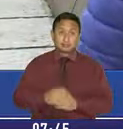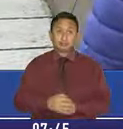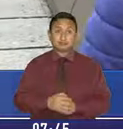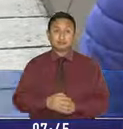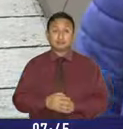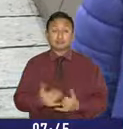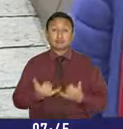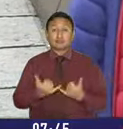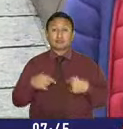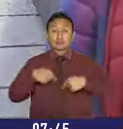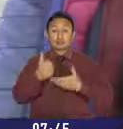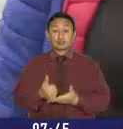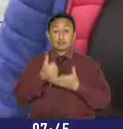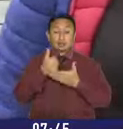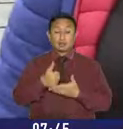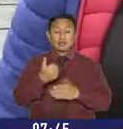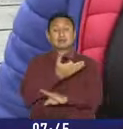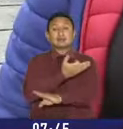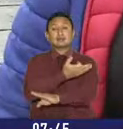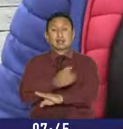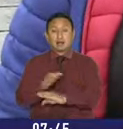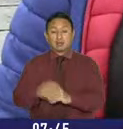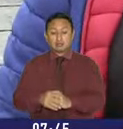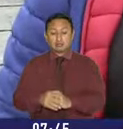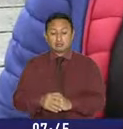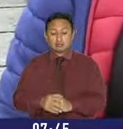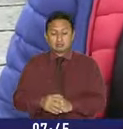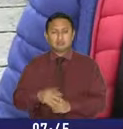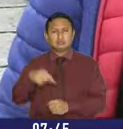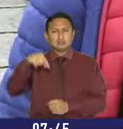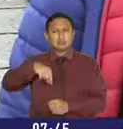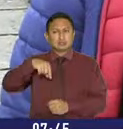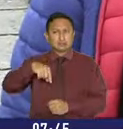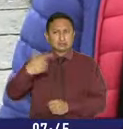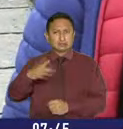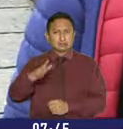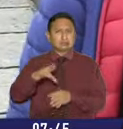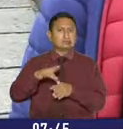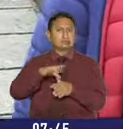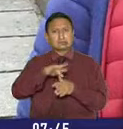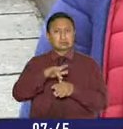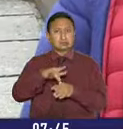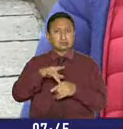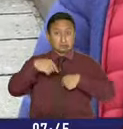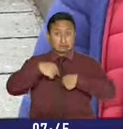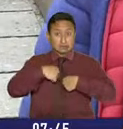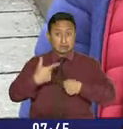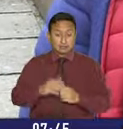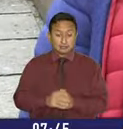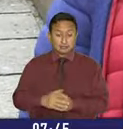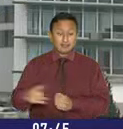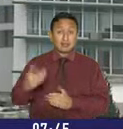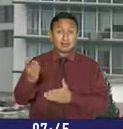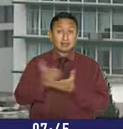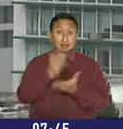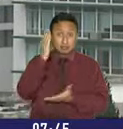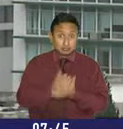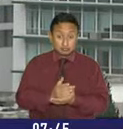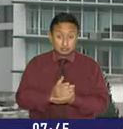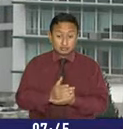sí sería un poquito riesgoso el tema de que nos cancelen estos servicios. Deudas de años atrás que mantiene el